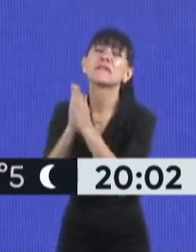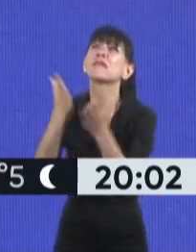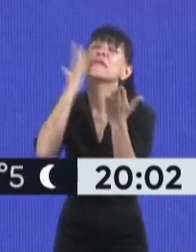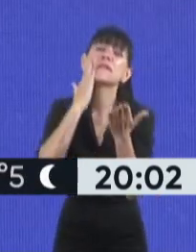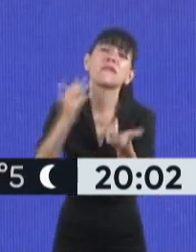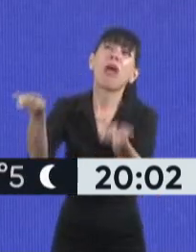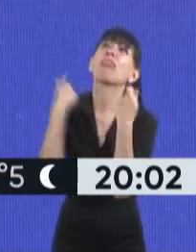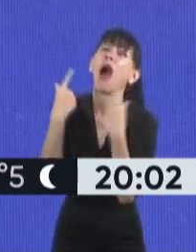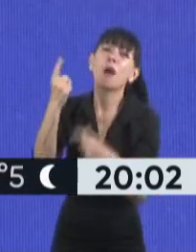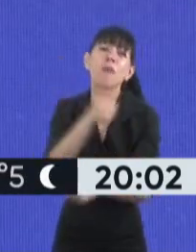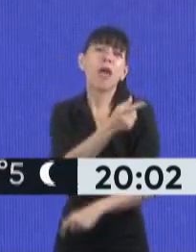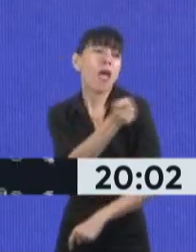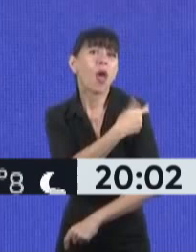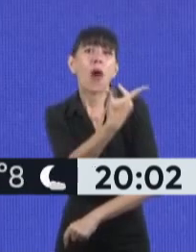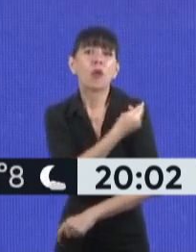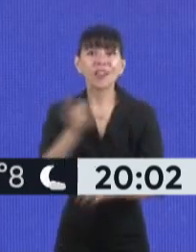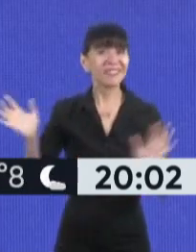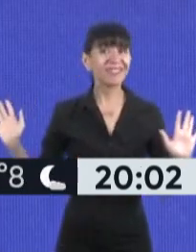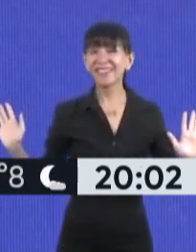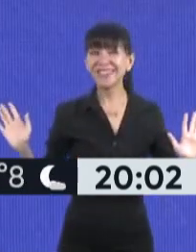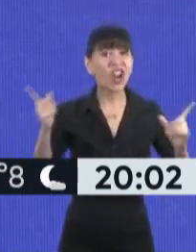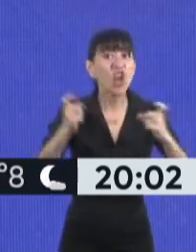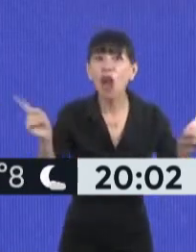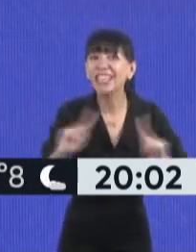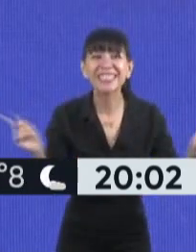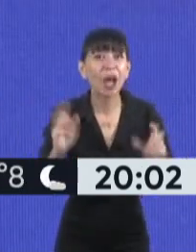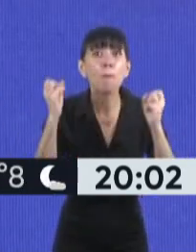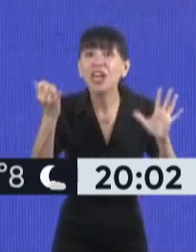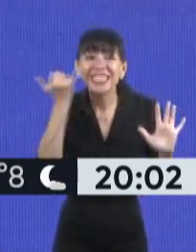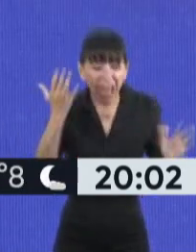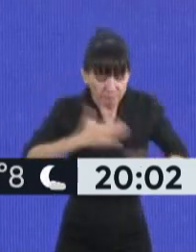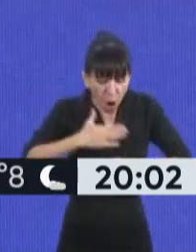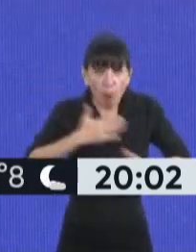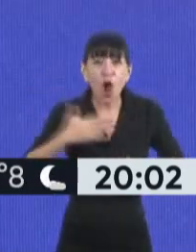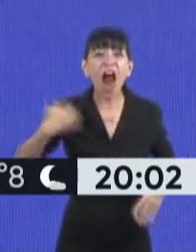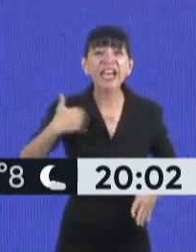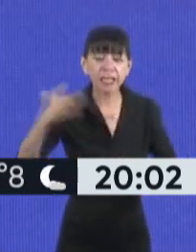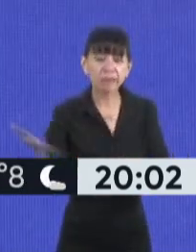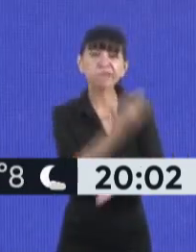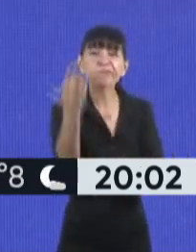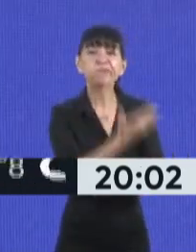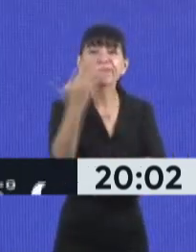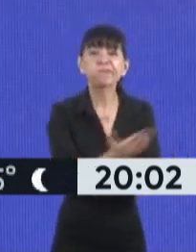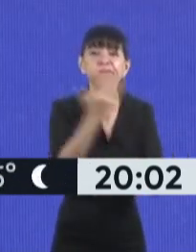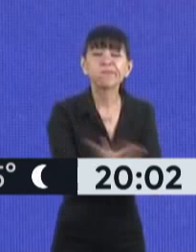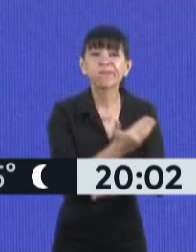vacuna porque la vamos a hacer acá. Así como ocurrió en Tierra del